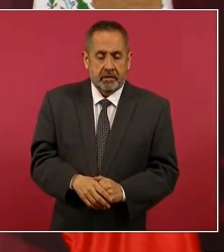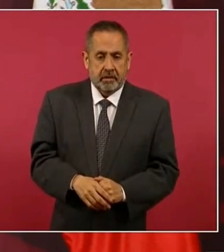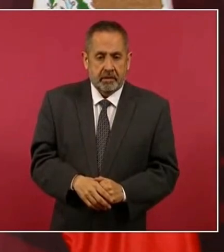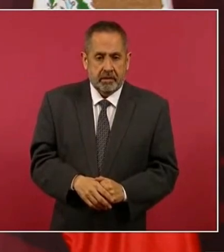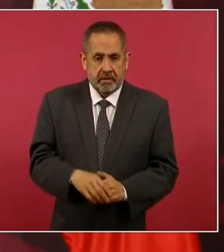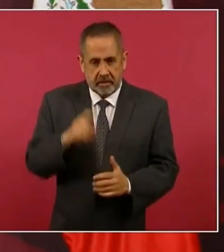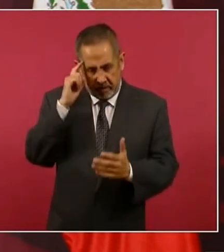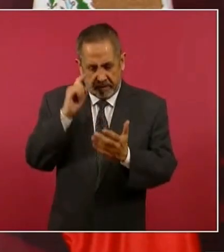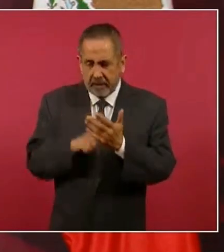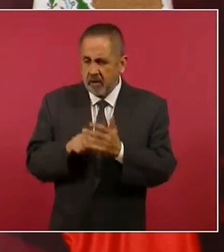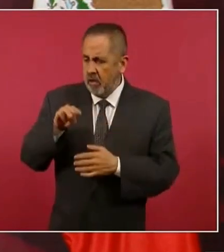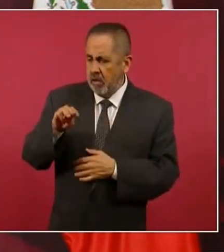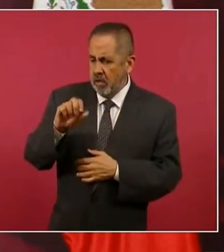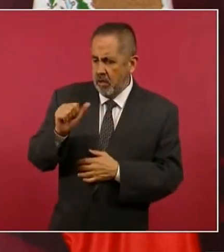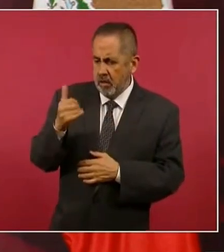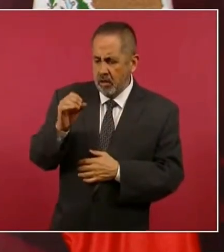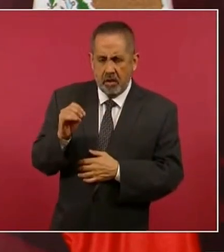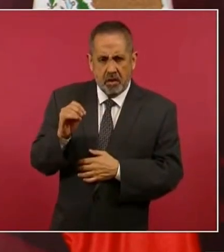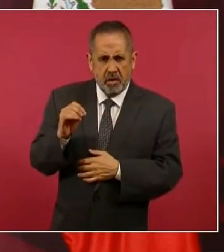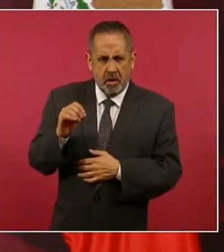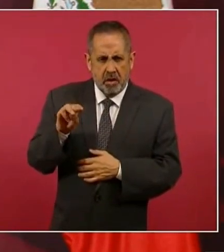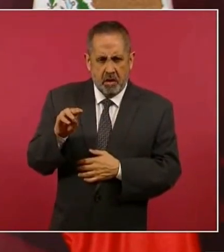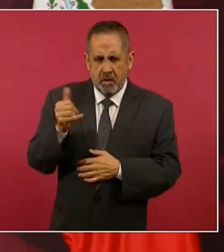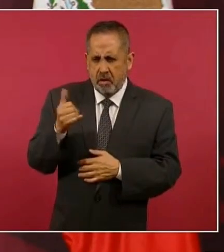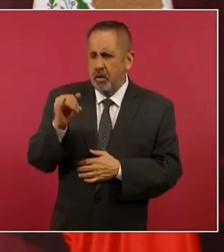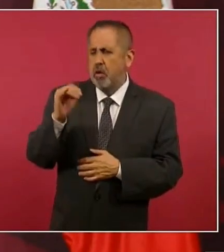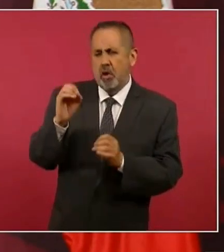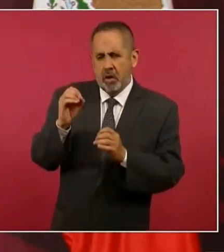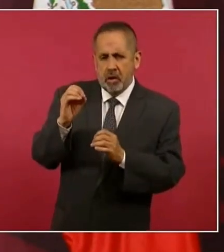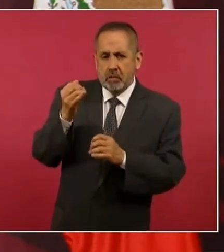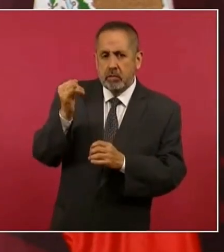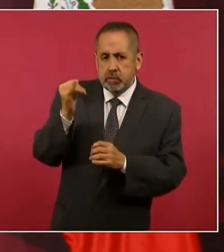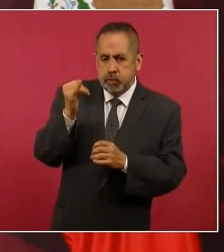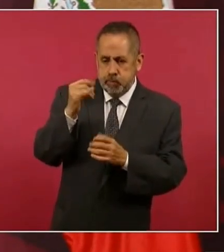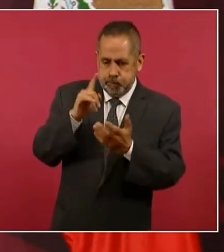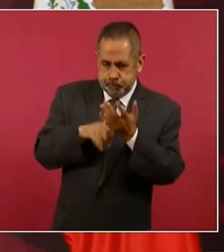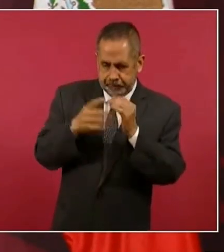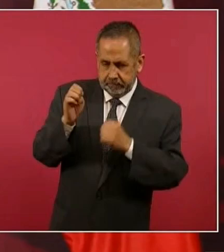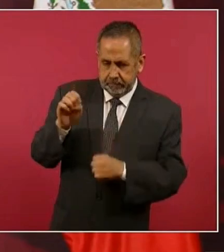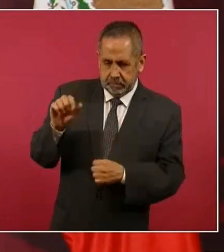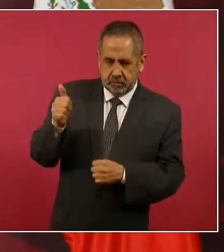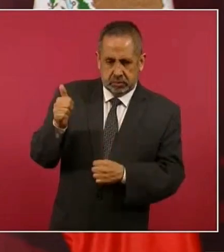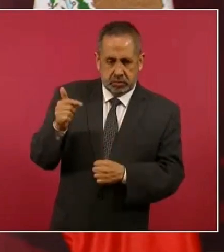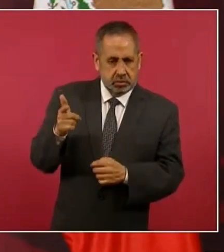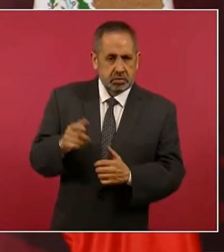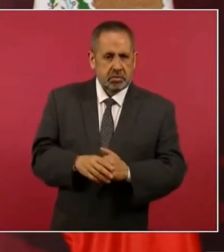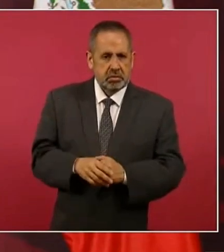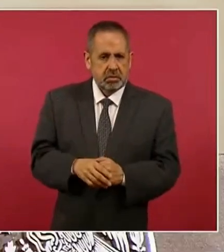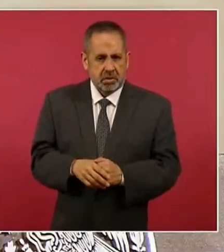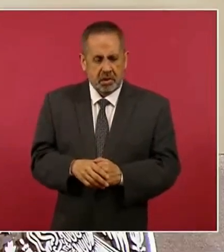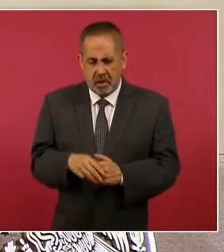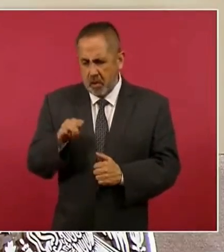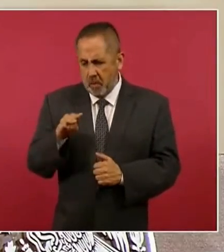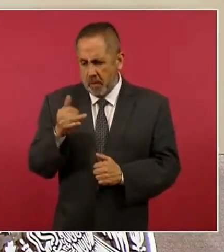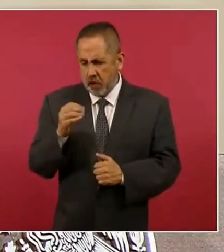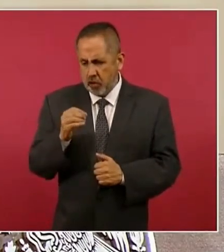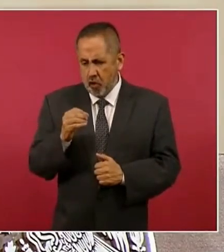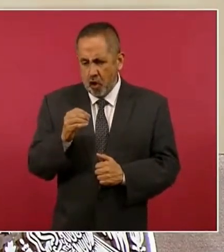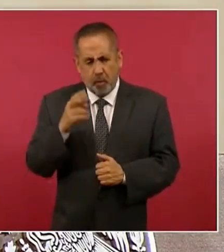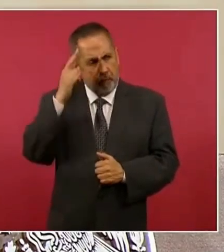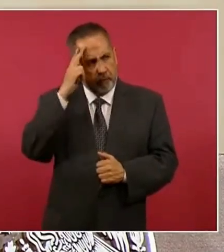1911. Creo que fue mayo o junio del 11. En mayo se fue Porfirio